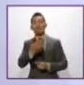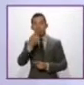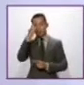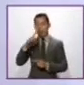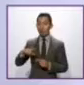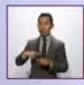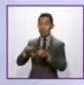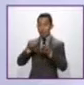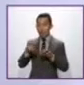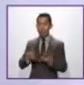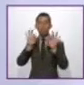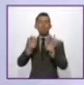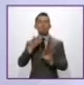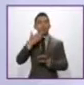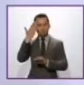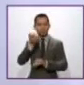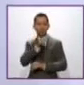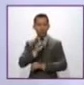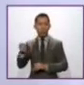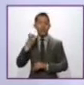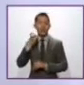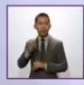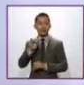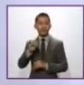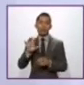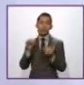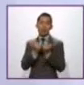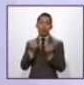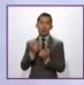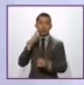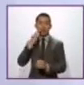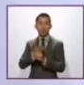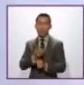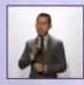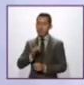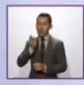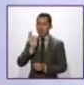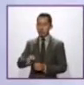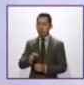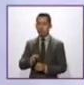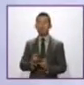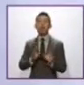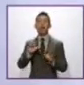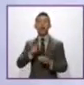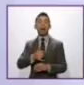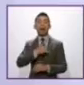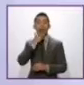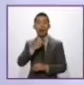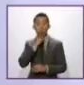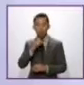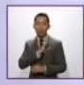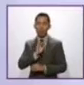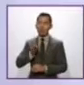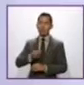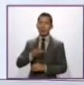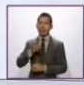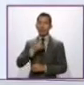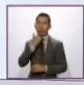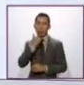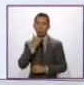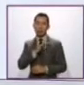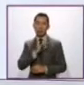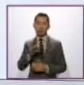capaz, eficiente y que asuma la responsabilidad en caso de que cometa alguna irregularidad. Muchas